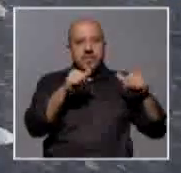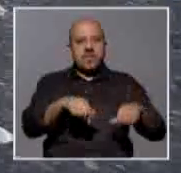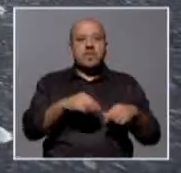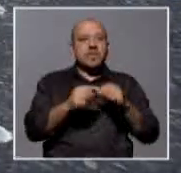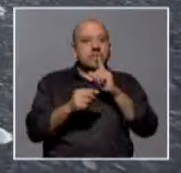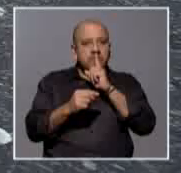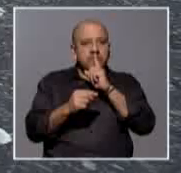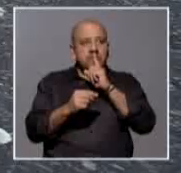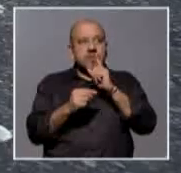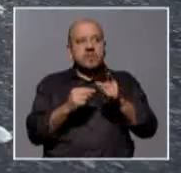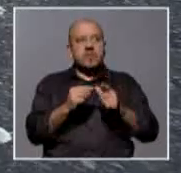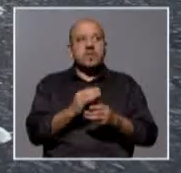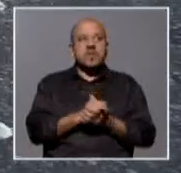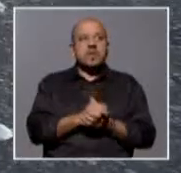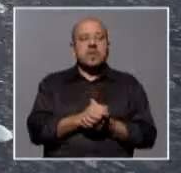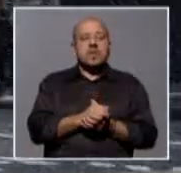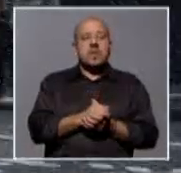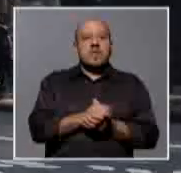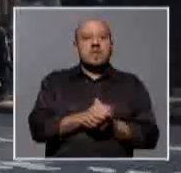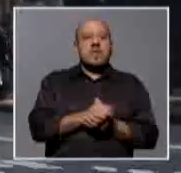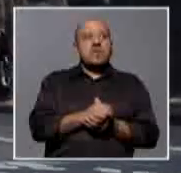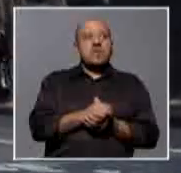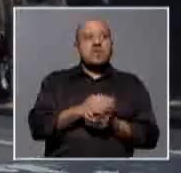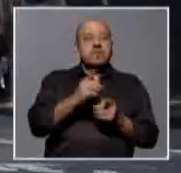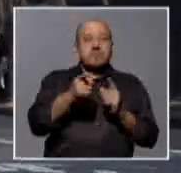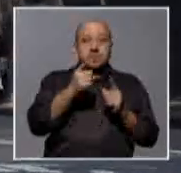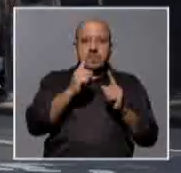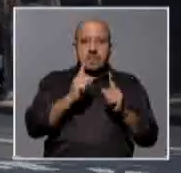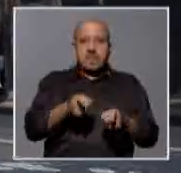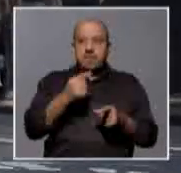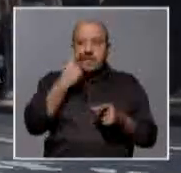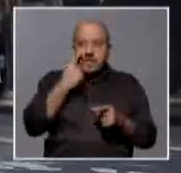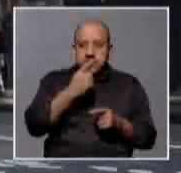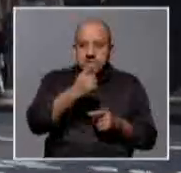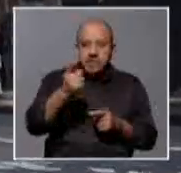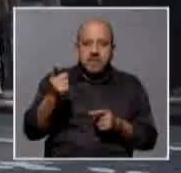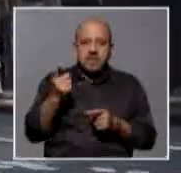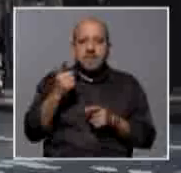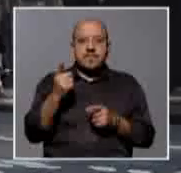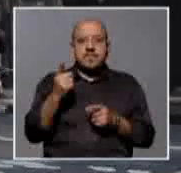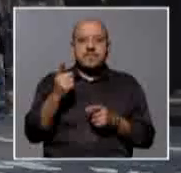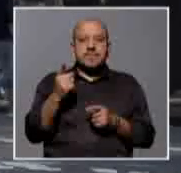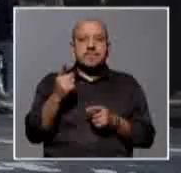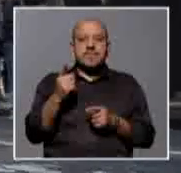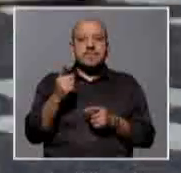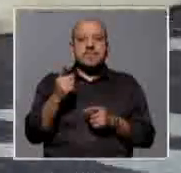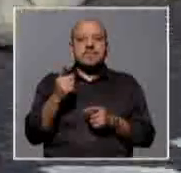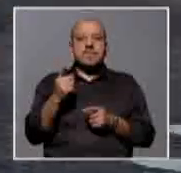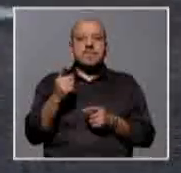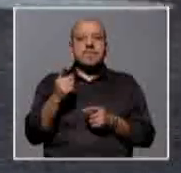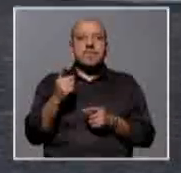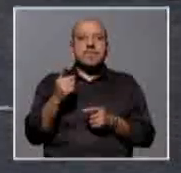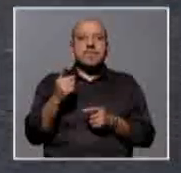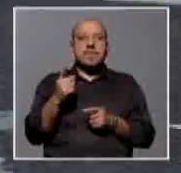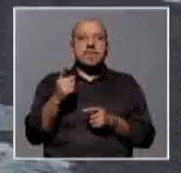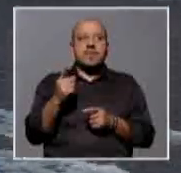Silencio en paneles. Por allá la gente y la instalación, más hacia la izquierda, La gente, digo, y la instalación